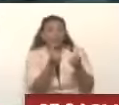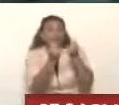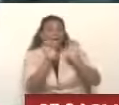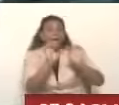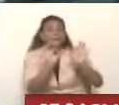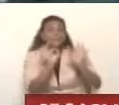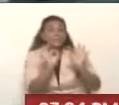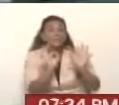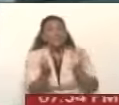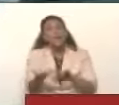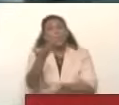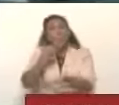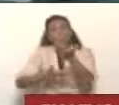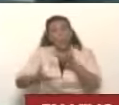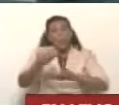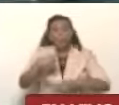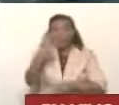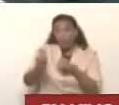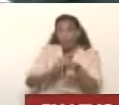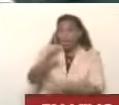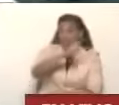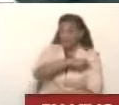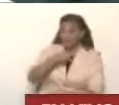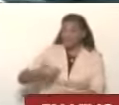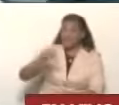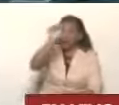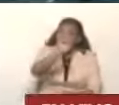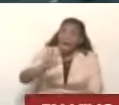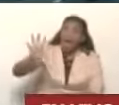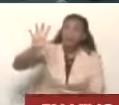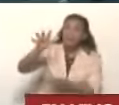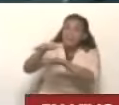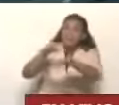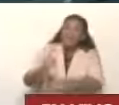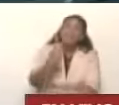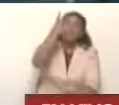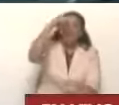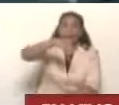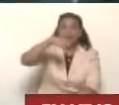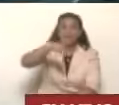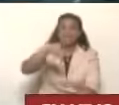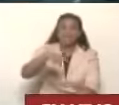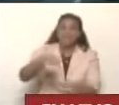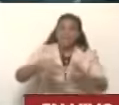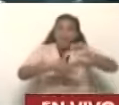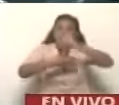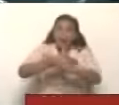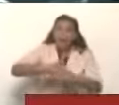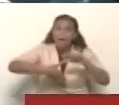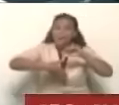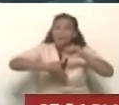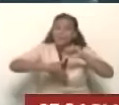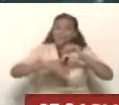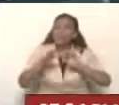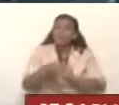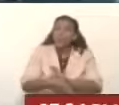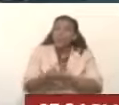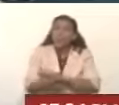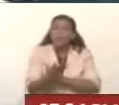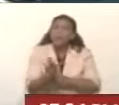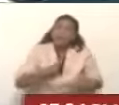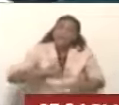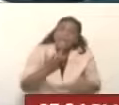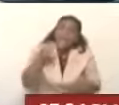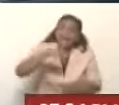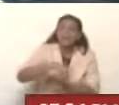ellos los han hecho usualmente en China y países asiáticos. Sería la primera vez que se hace en un país del continente americano y lo quiere